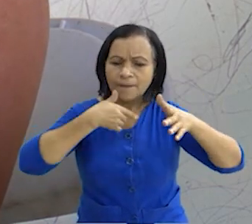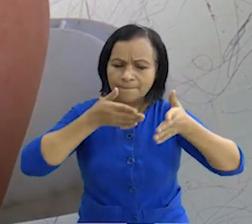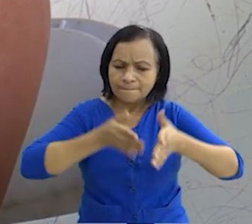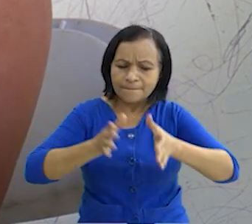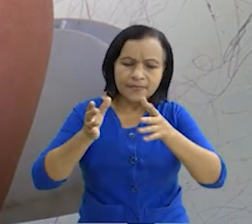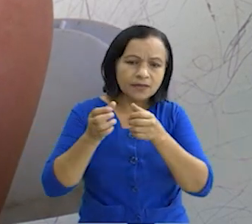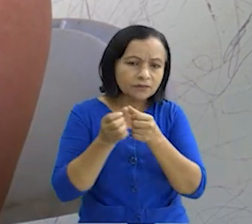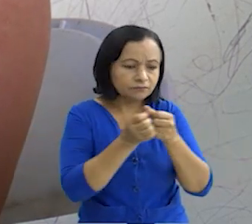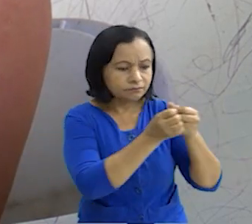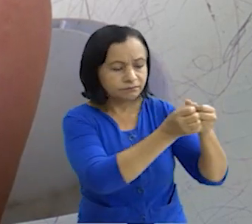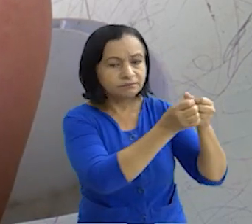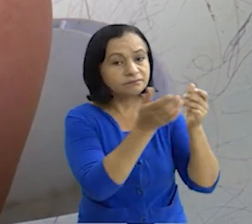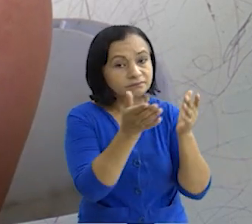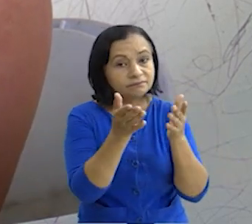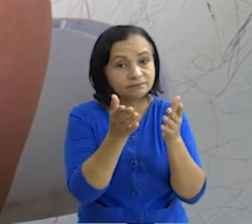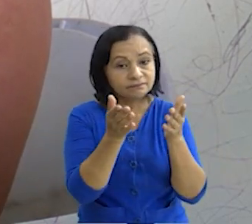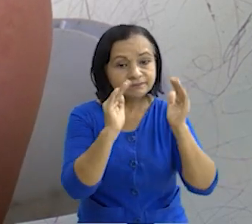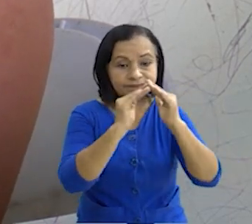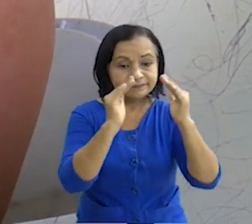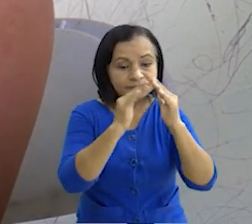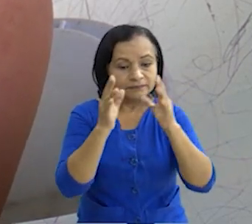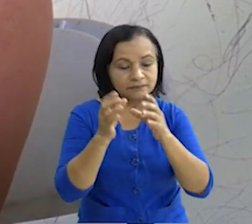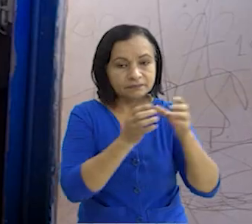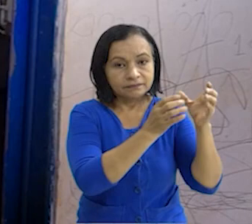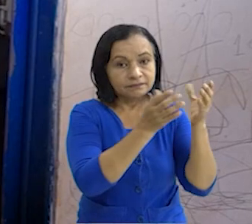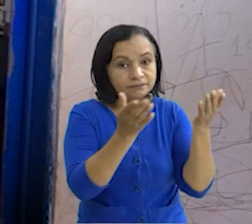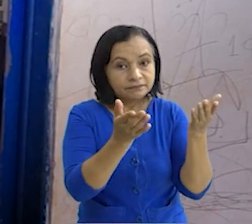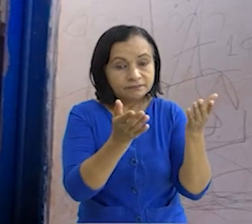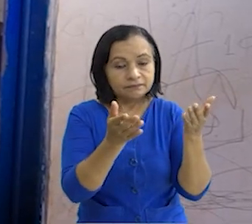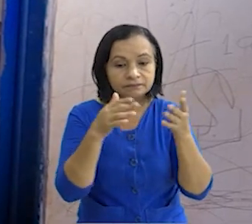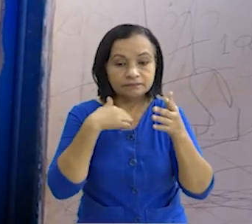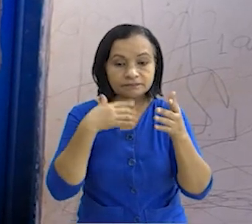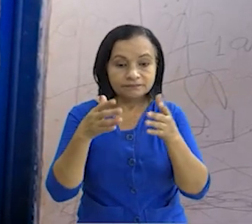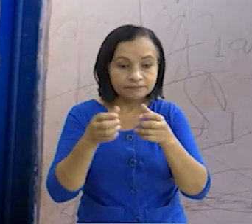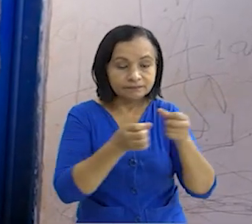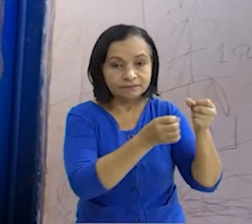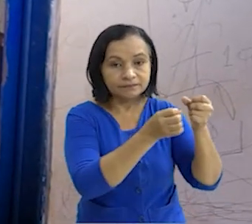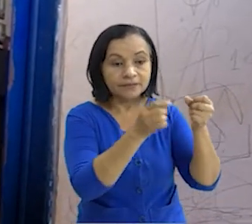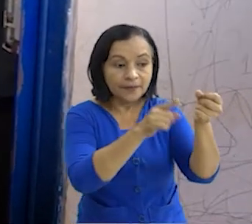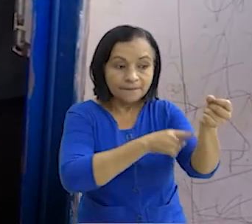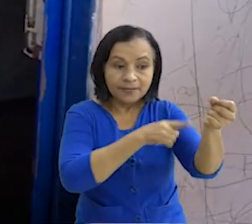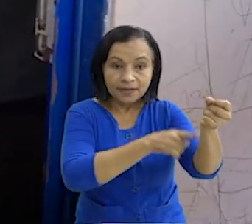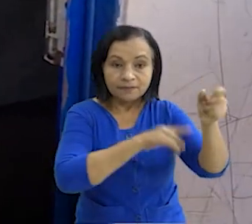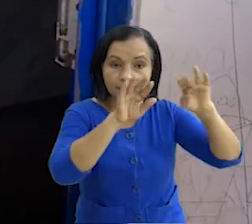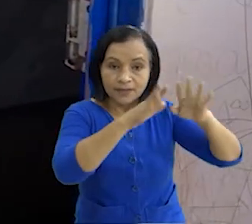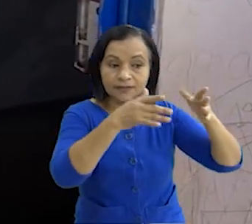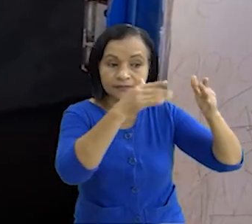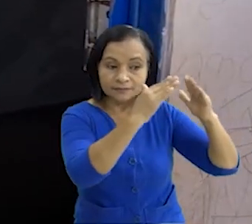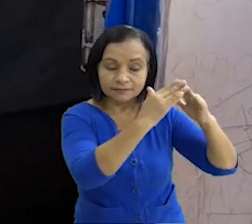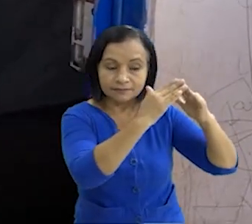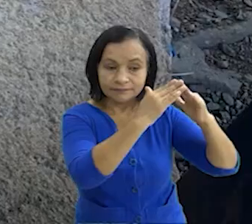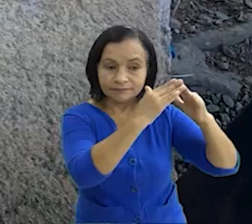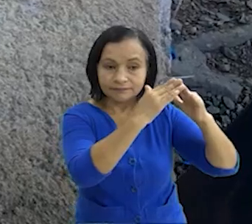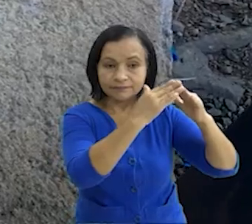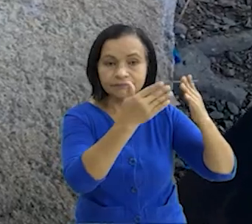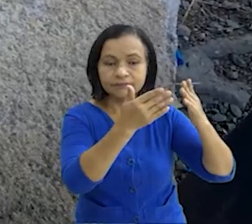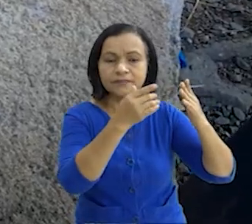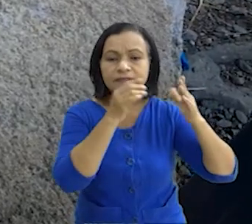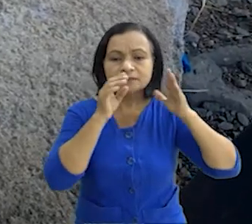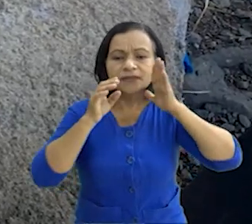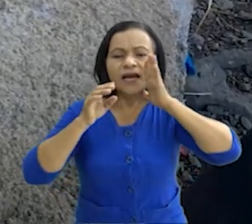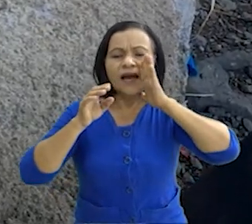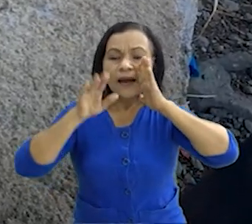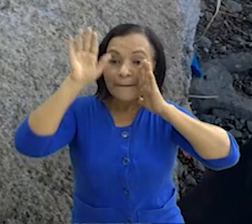Me salía pues con mi hijo de la casa. Me salía y me iba a poner mi hermana. Ella me gritó que